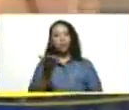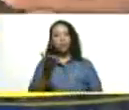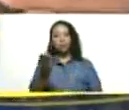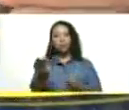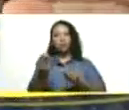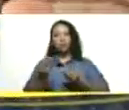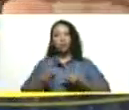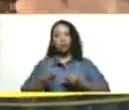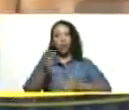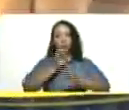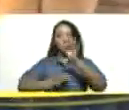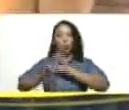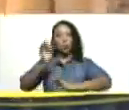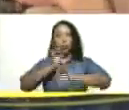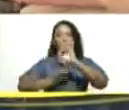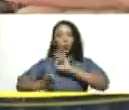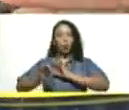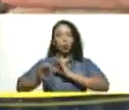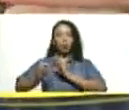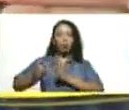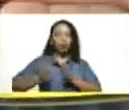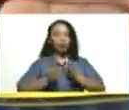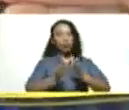indicado, transitar por esas